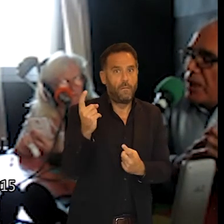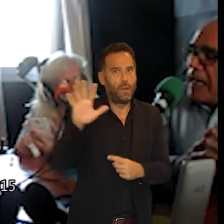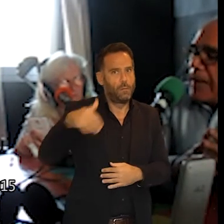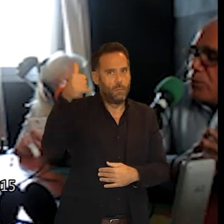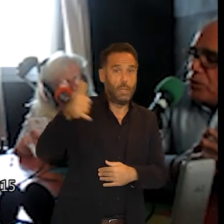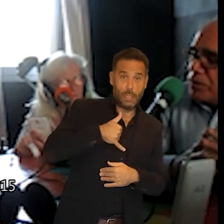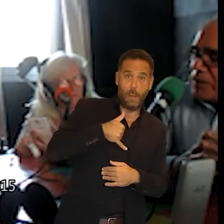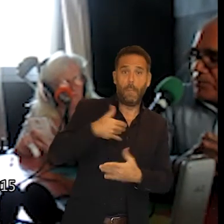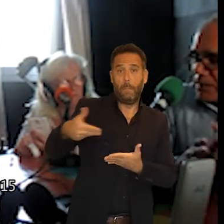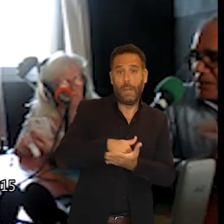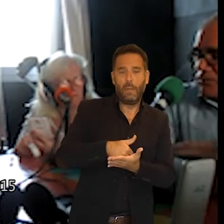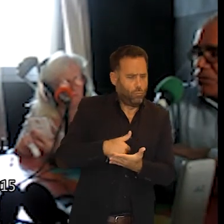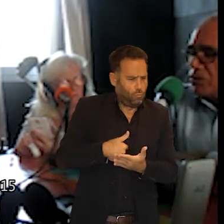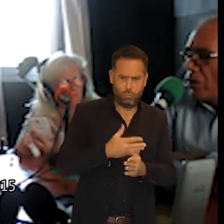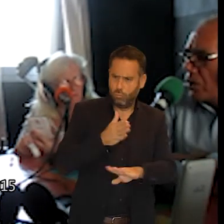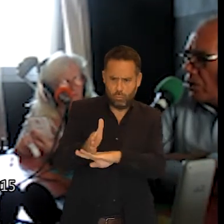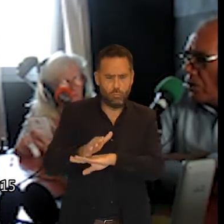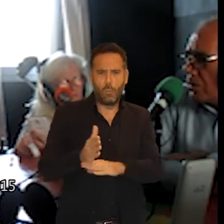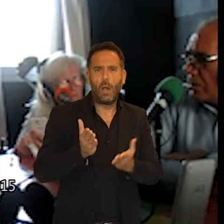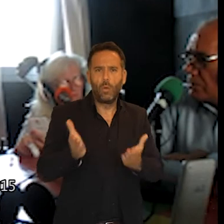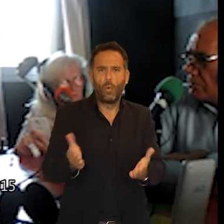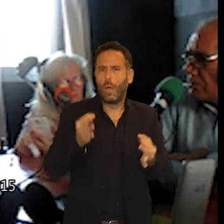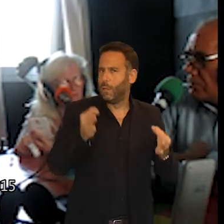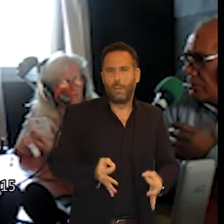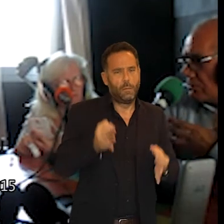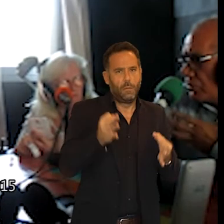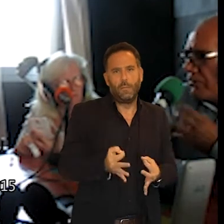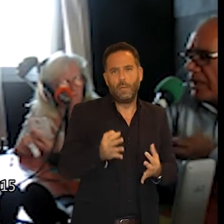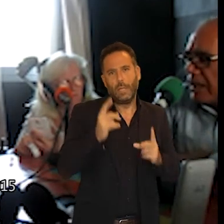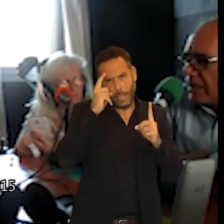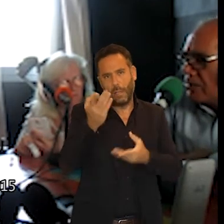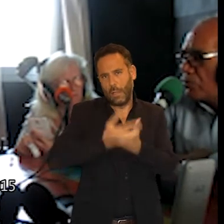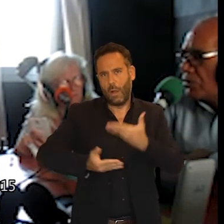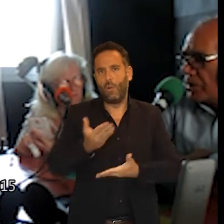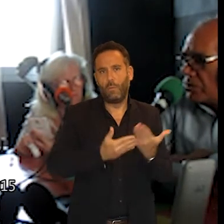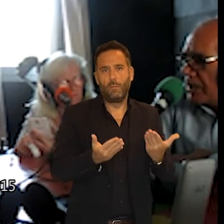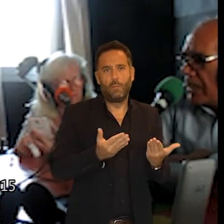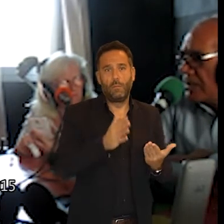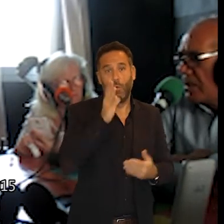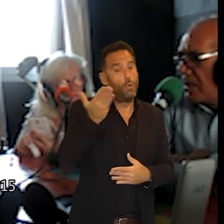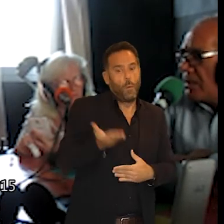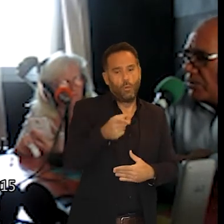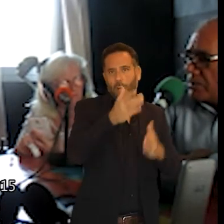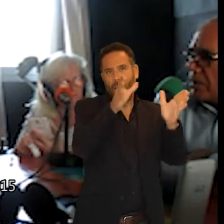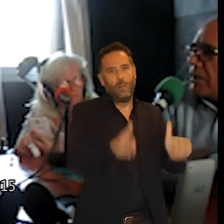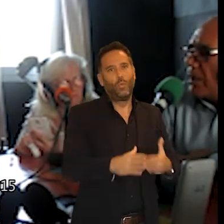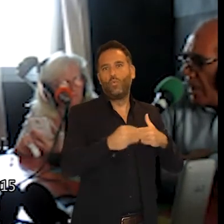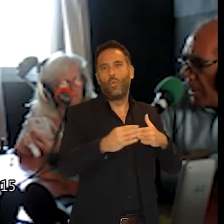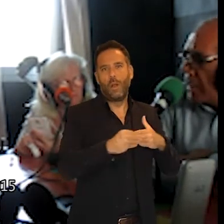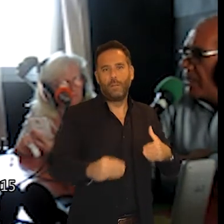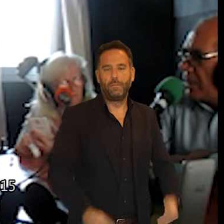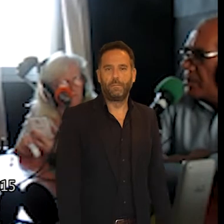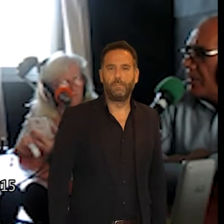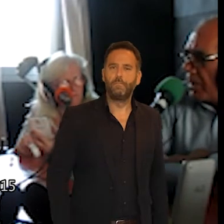el teléfono claro. y nosotros en la medida de lo posible siempre estamos ahí para poder ayudar, porque Pepi, lo importante son ellos, claro. eso desde luego. Pepi,